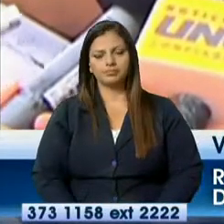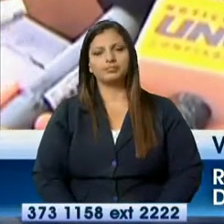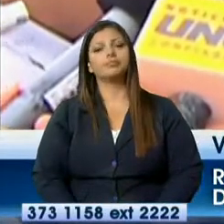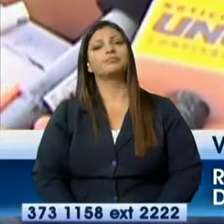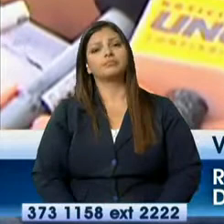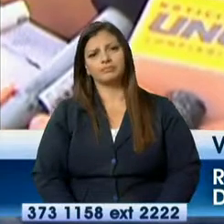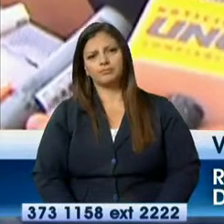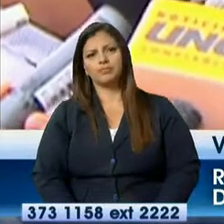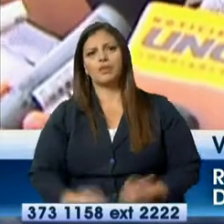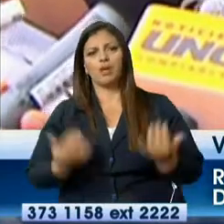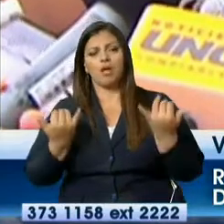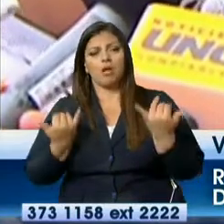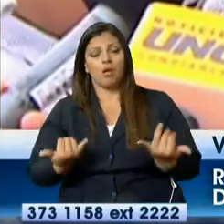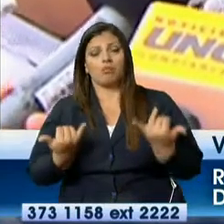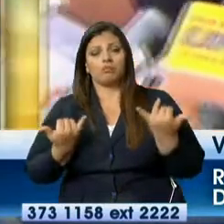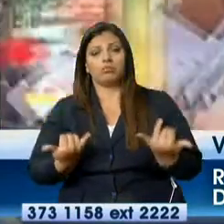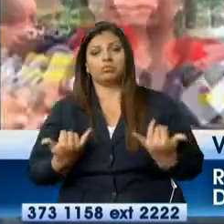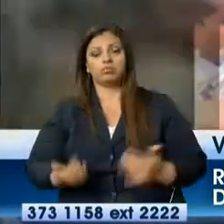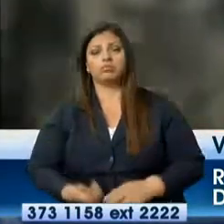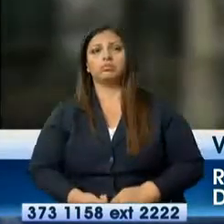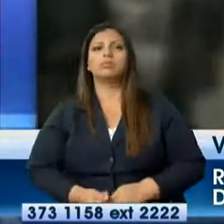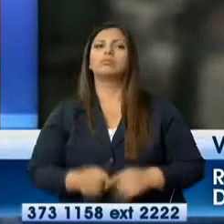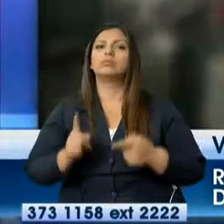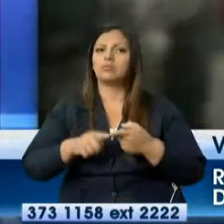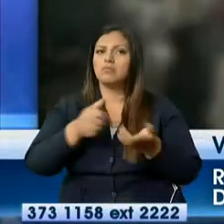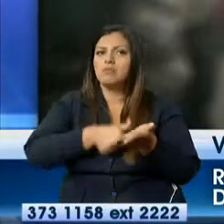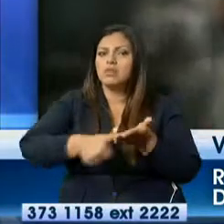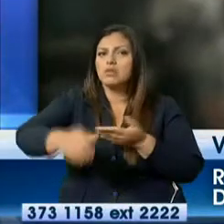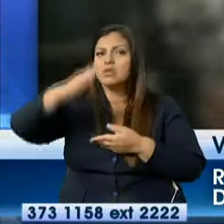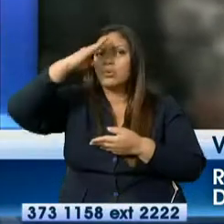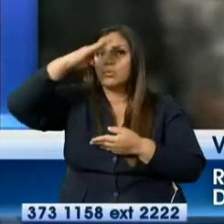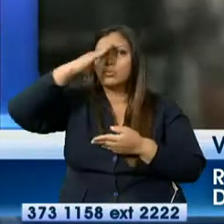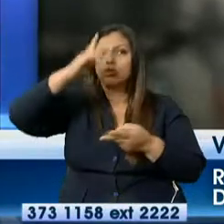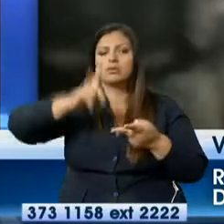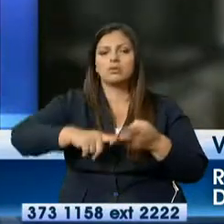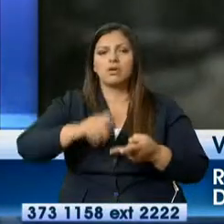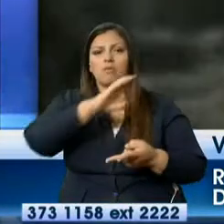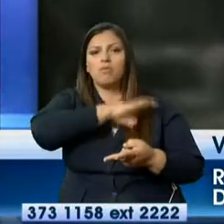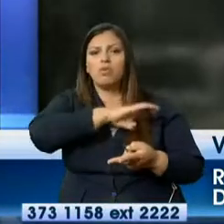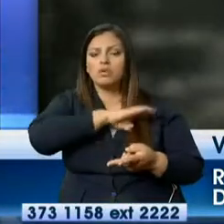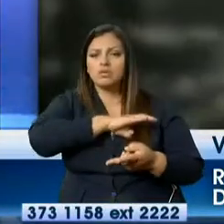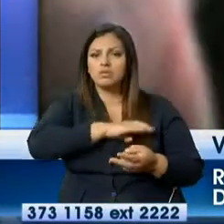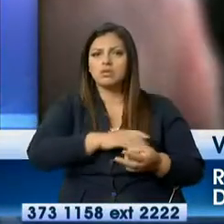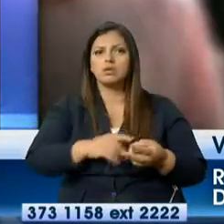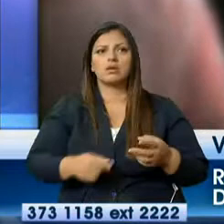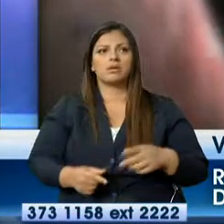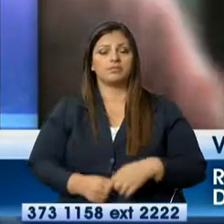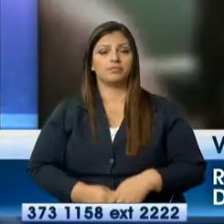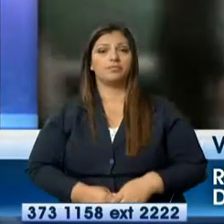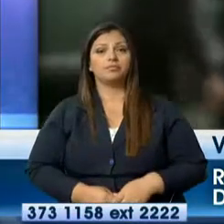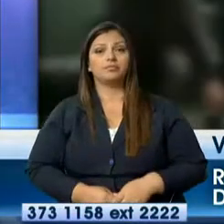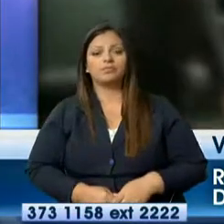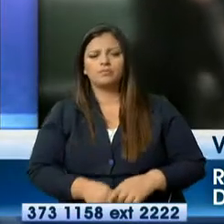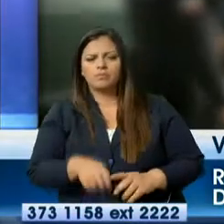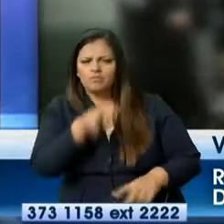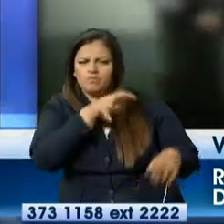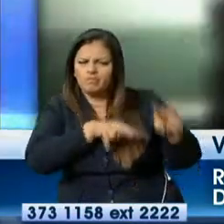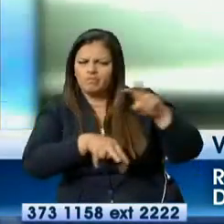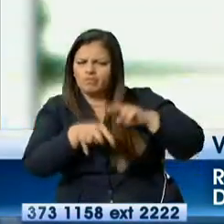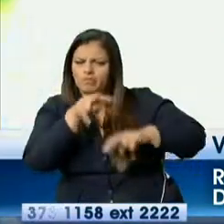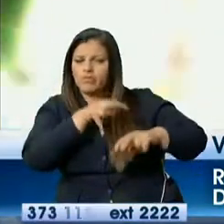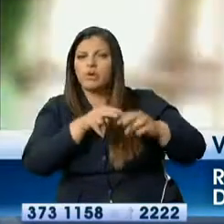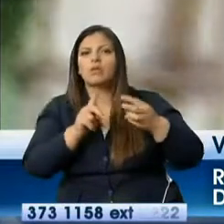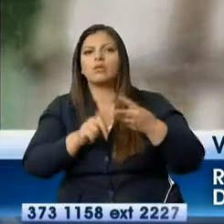trabajo conjunto que se ha venido realizando entre el Ministerio de Justicia, la Policía Nacional, a través de la Unidad de Inteligencia Penitenciaria y de la